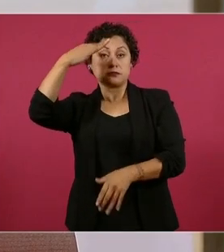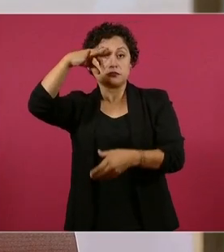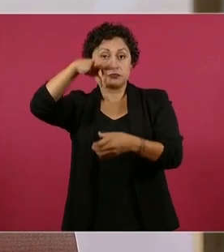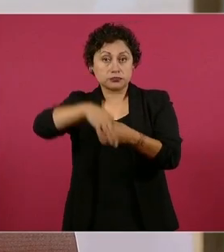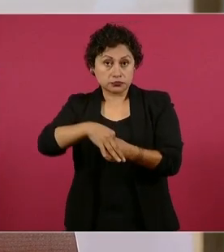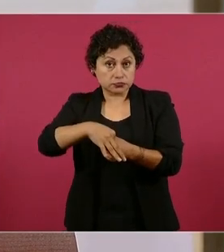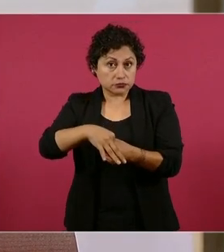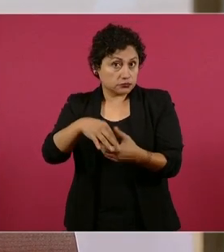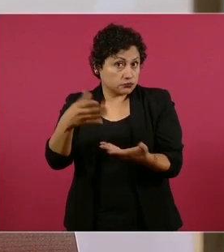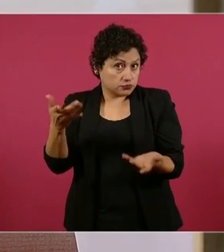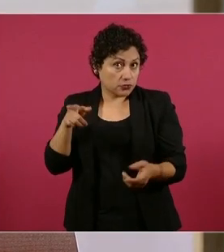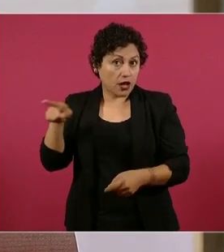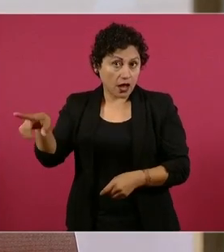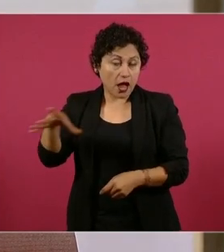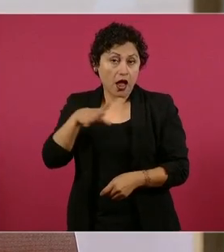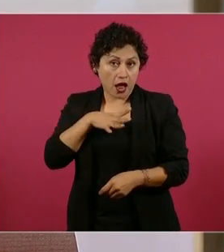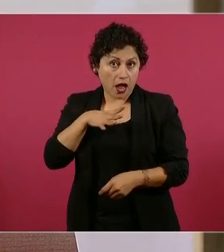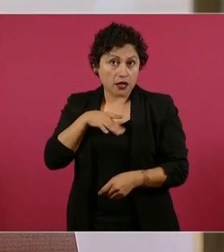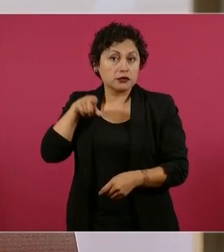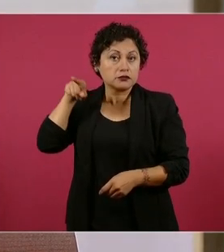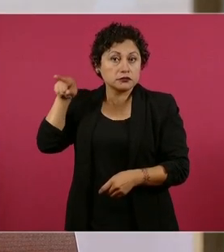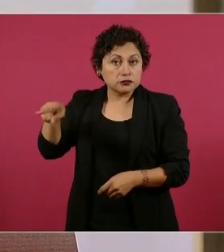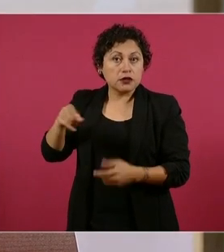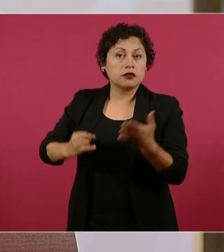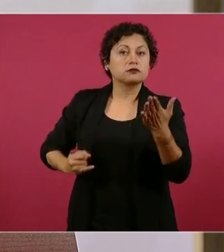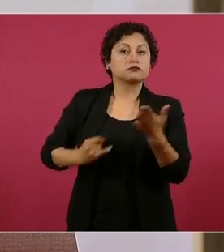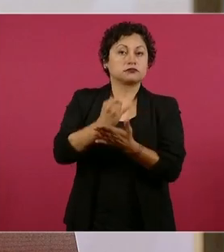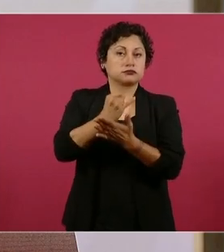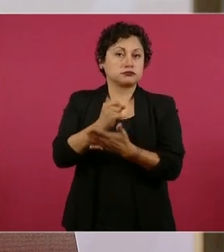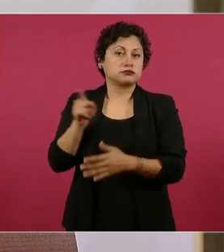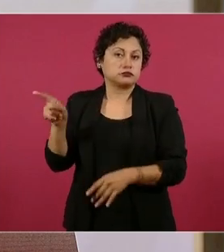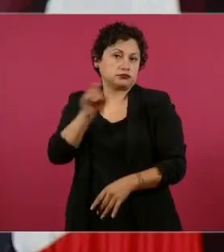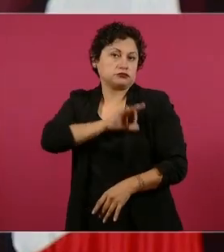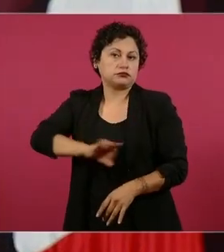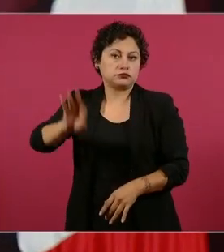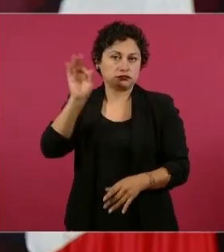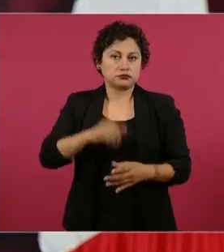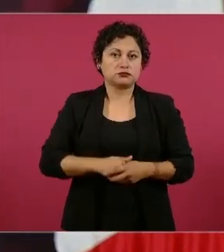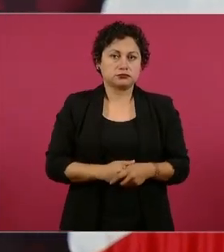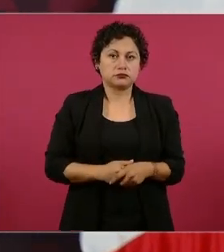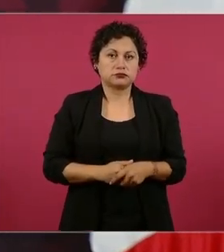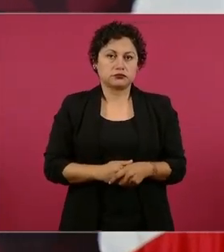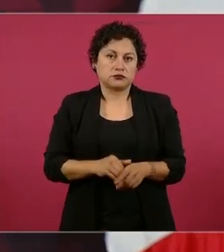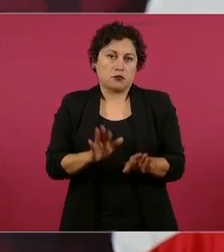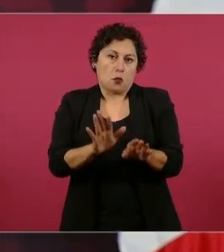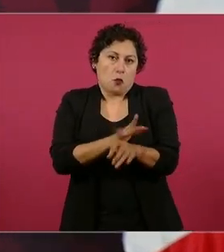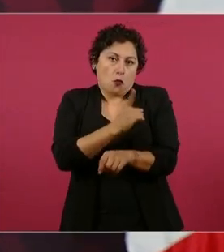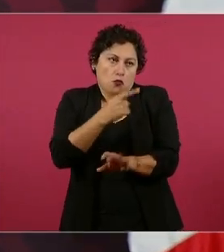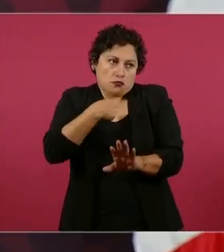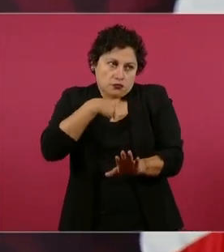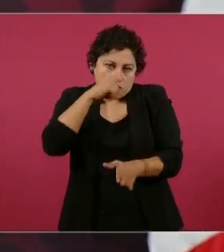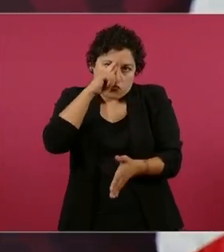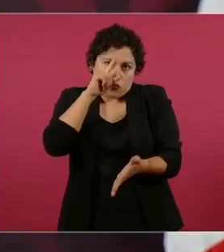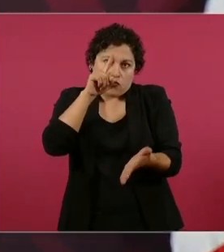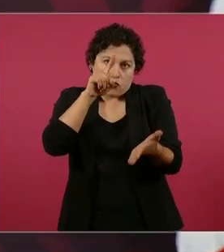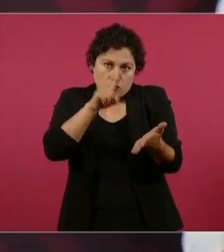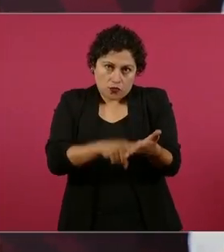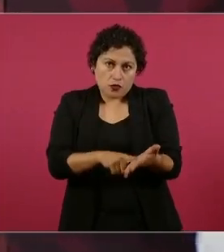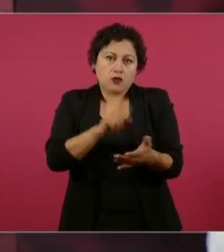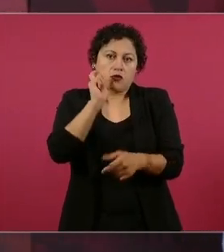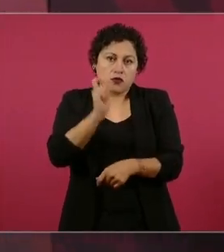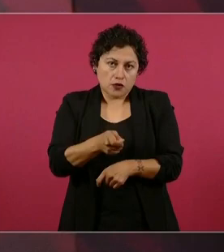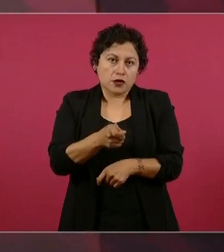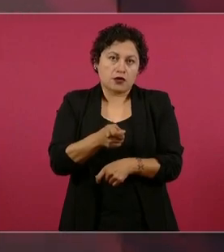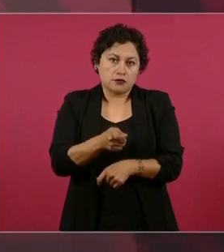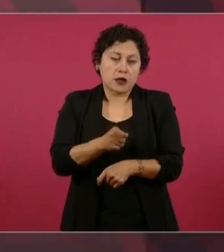que decide, porque me imagino que los que